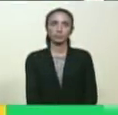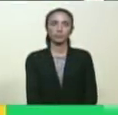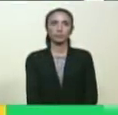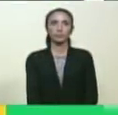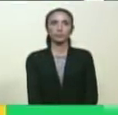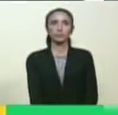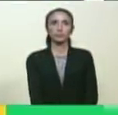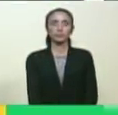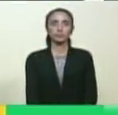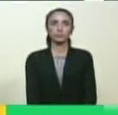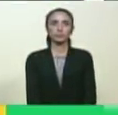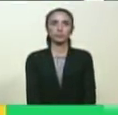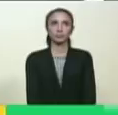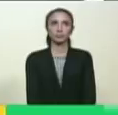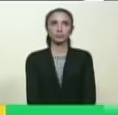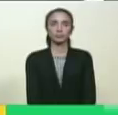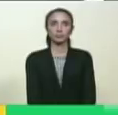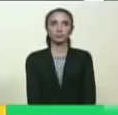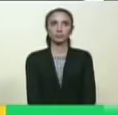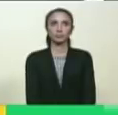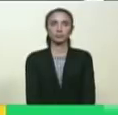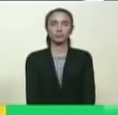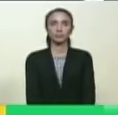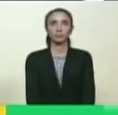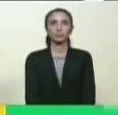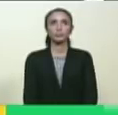208 mil millones de rublos